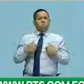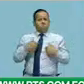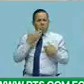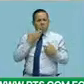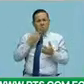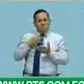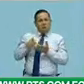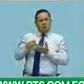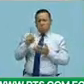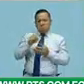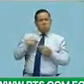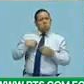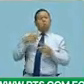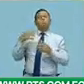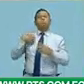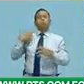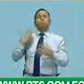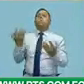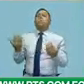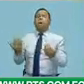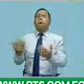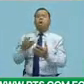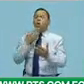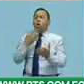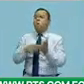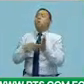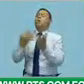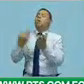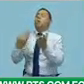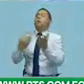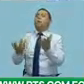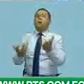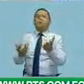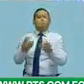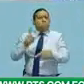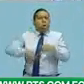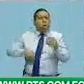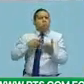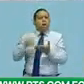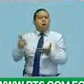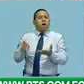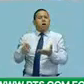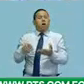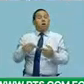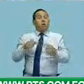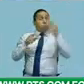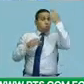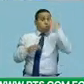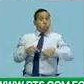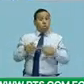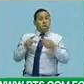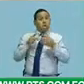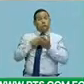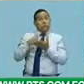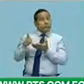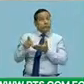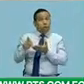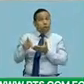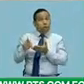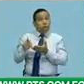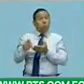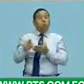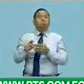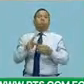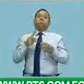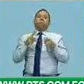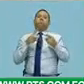pagar? Yo voy a reclamar ahorita, pues, ¿qué voy a estar pagando? ¿De dónde voy a pagar esto? El no pago les genera otro problema. El